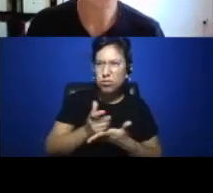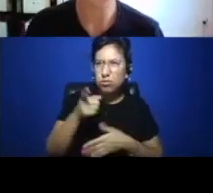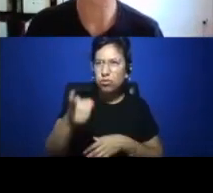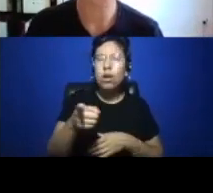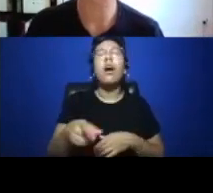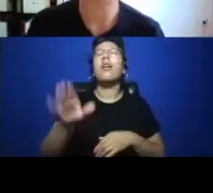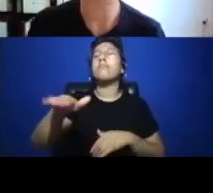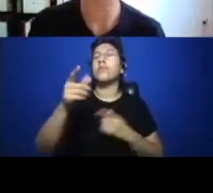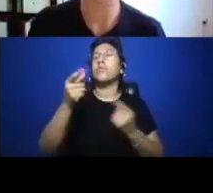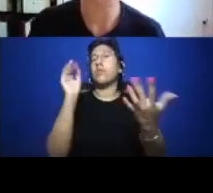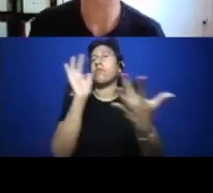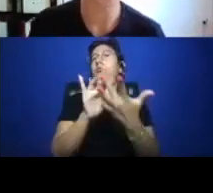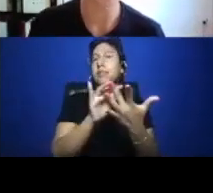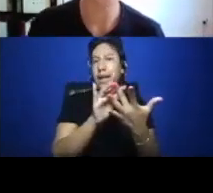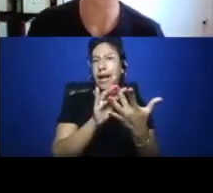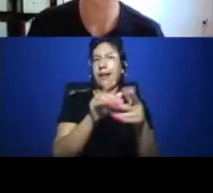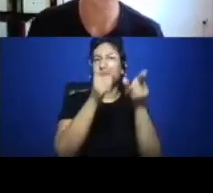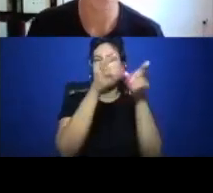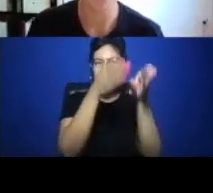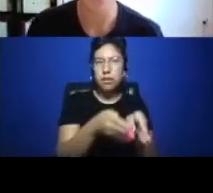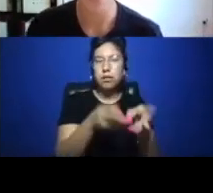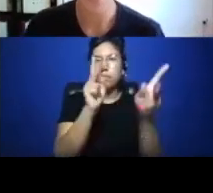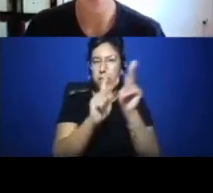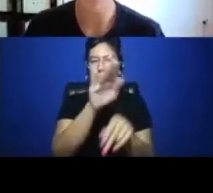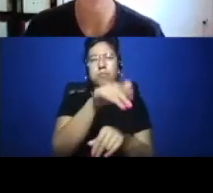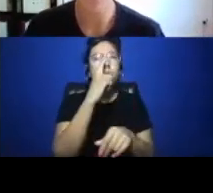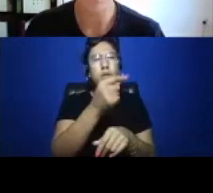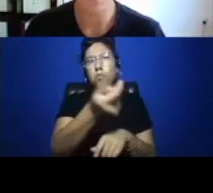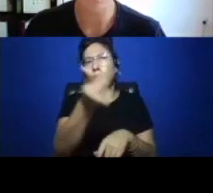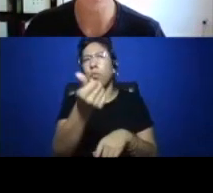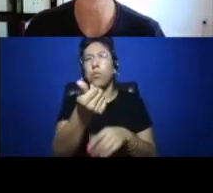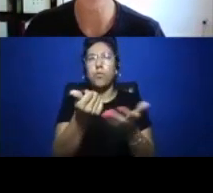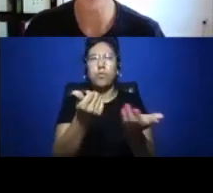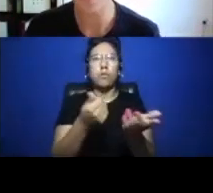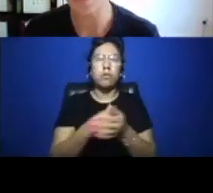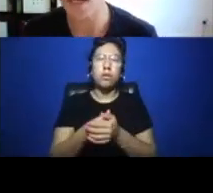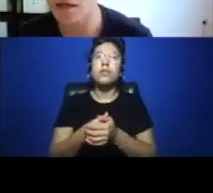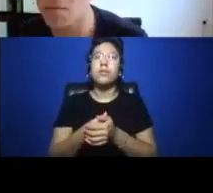mí, contacto a diferentes personas para que las quiten.